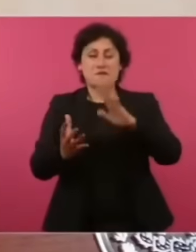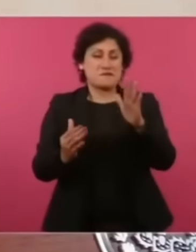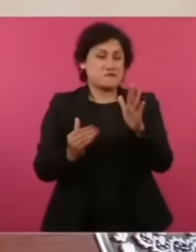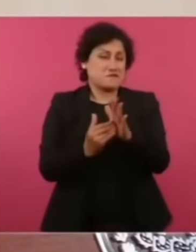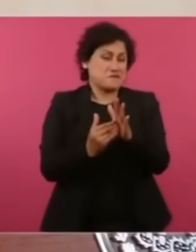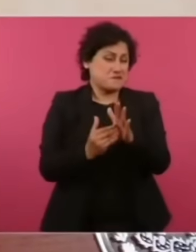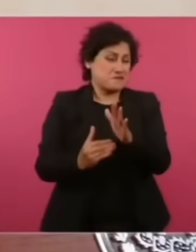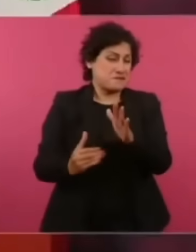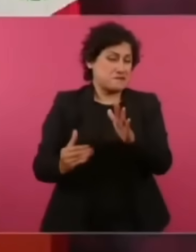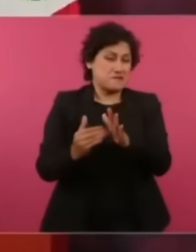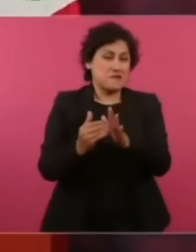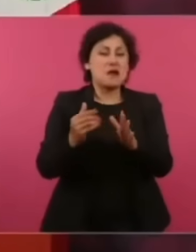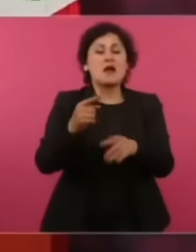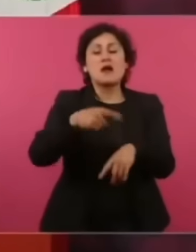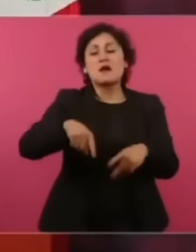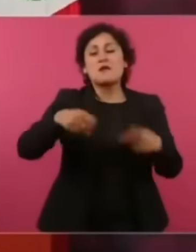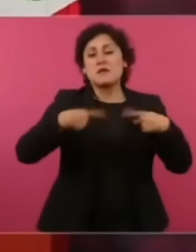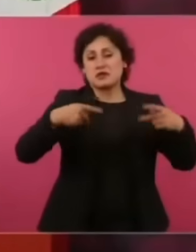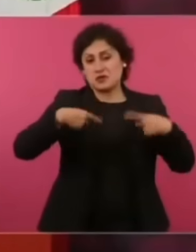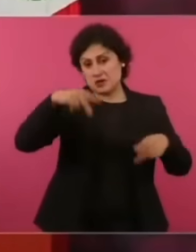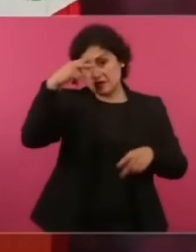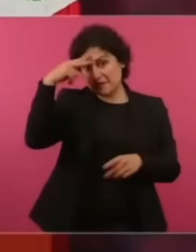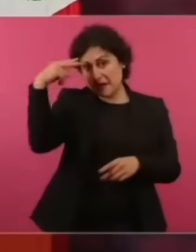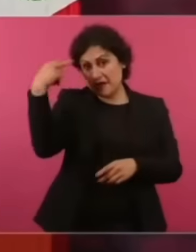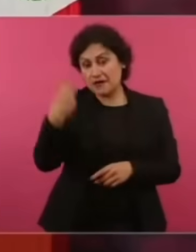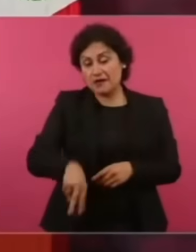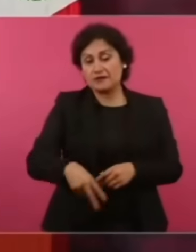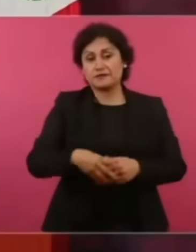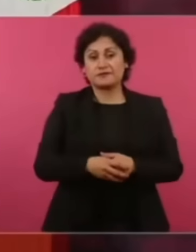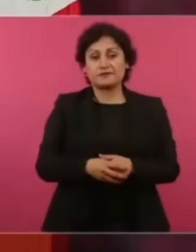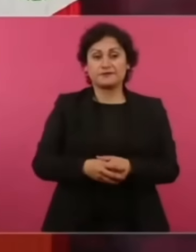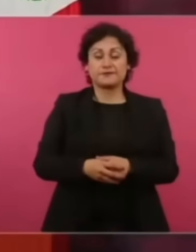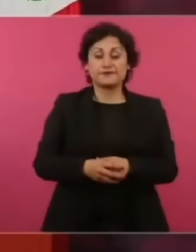miles de mexicanos.